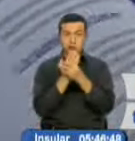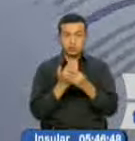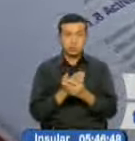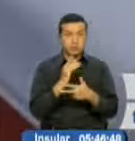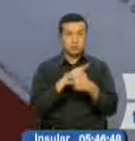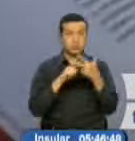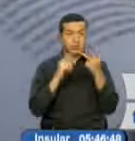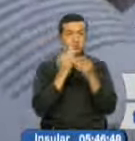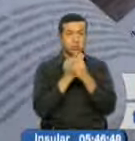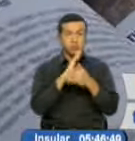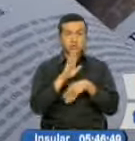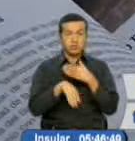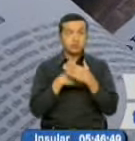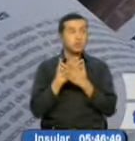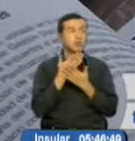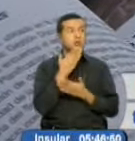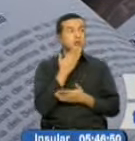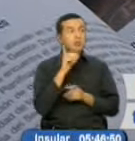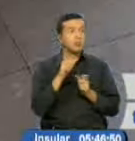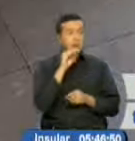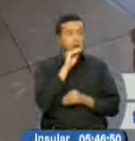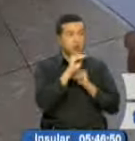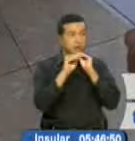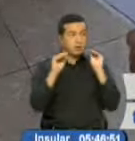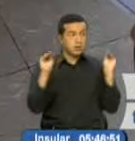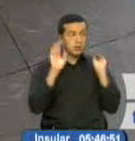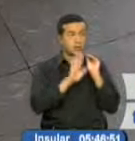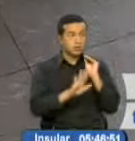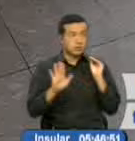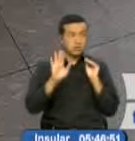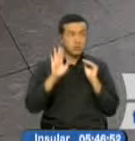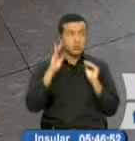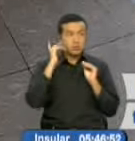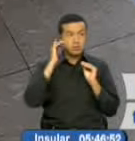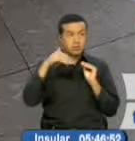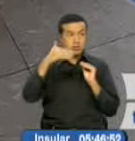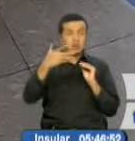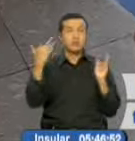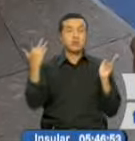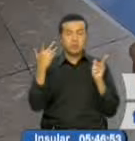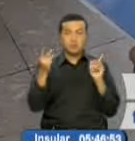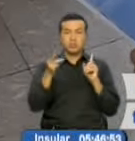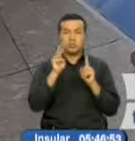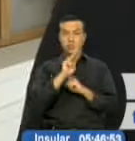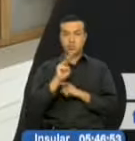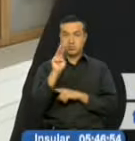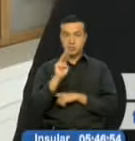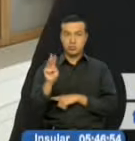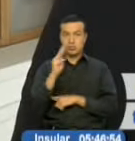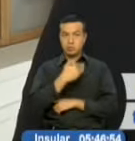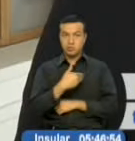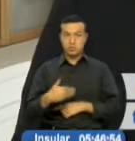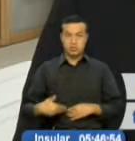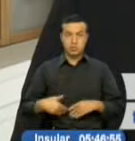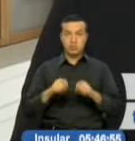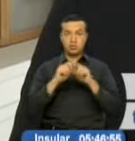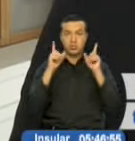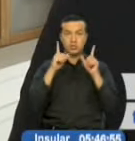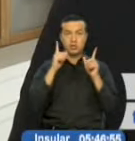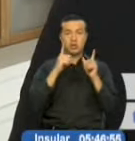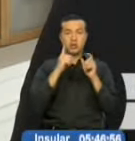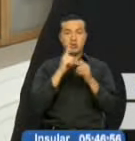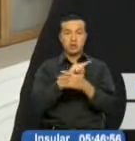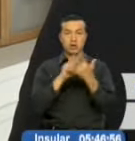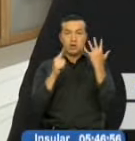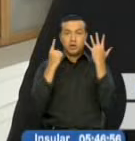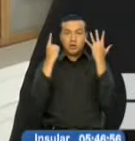información recopilada y que estará a disposición de la ciudadanía en general en los próximos días a través de la página web de la Presidencia. Que incluyen información de cada uno de los